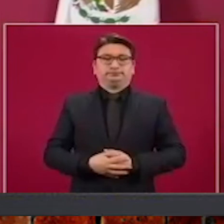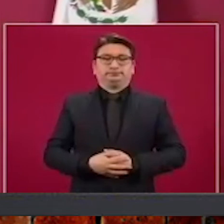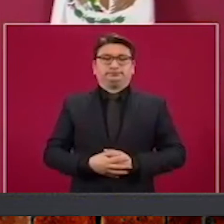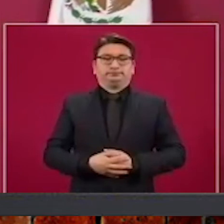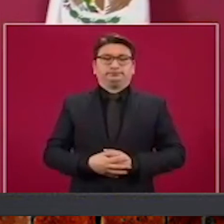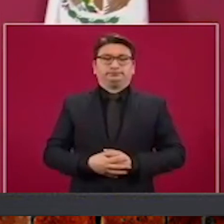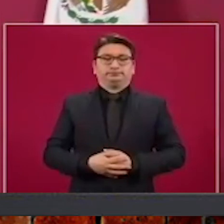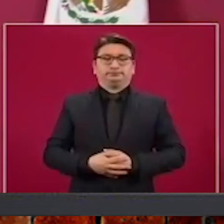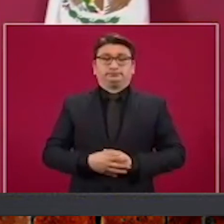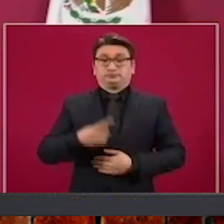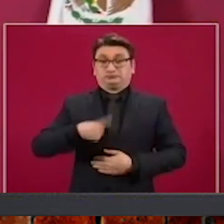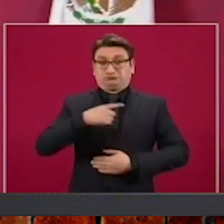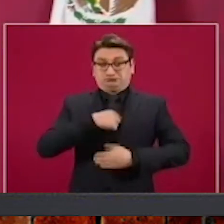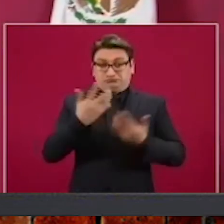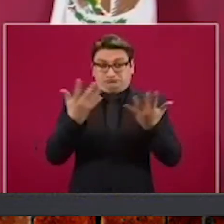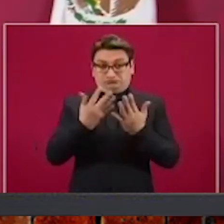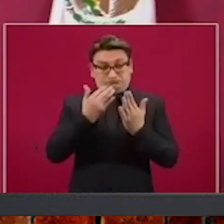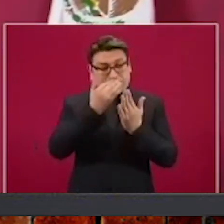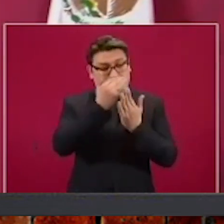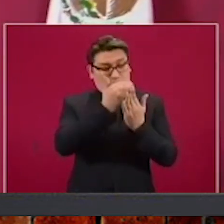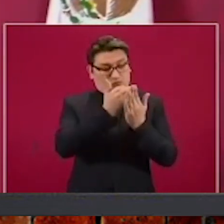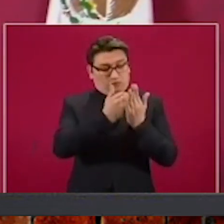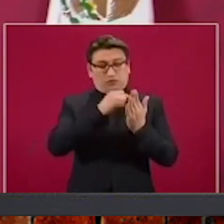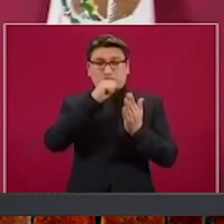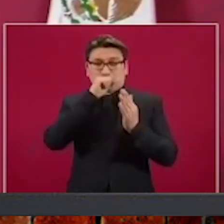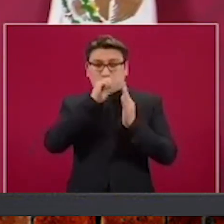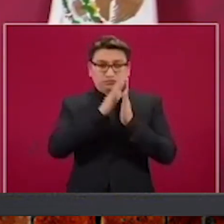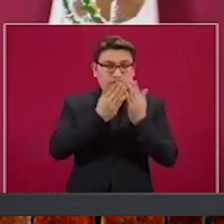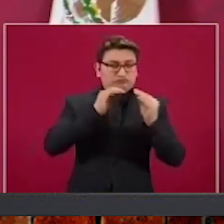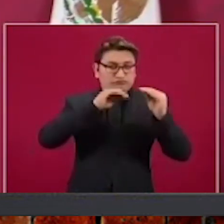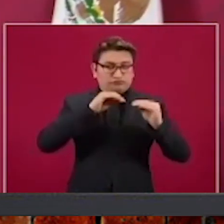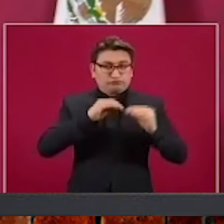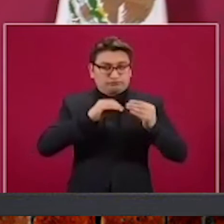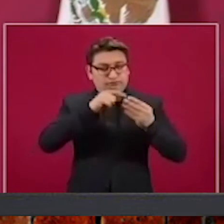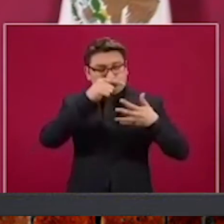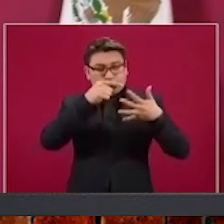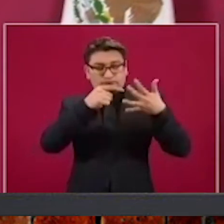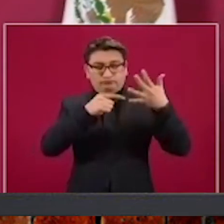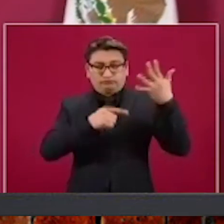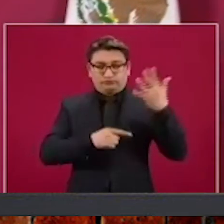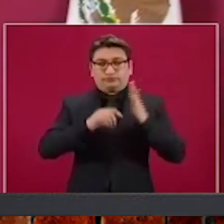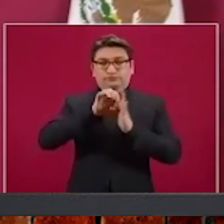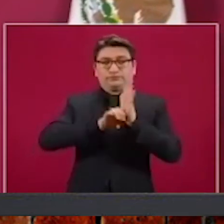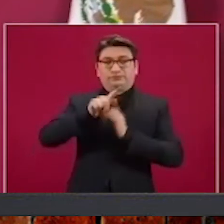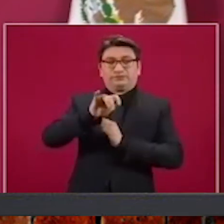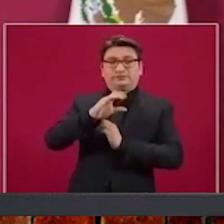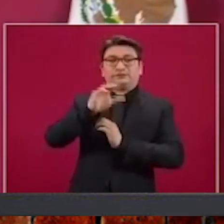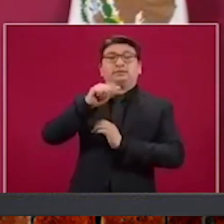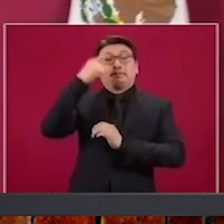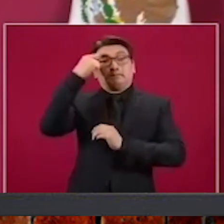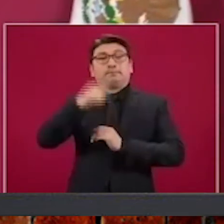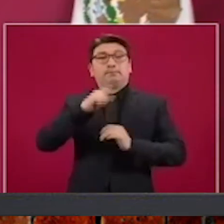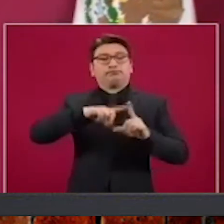nació a partir de una degradación de la vida pública, por lo que para enfrentarla es necesario impulsar los valores y el bienestar del alma.